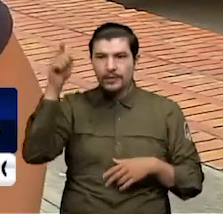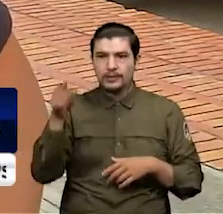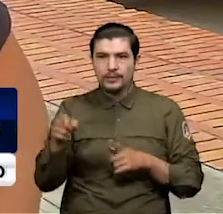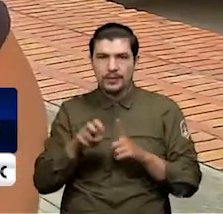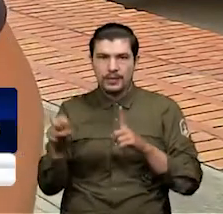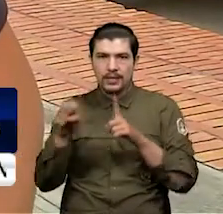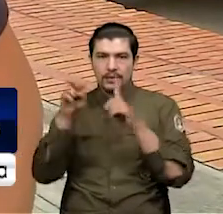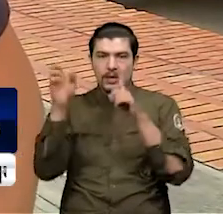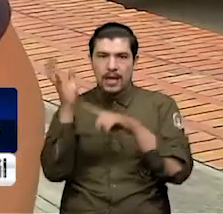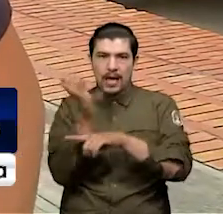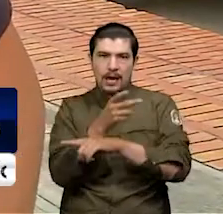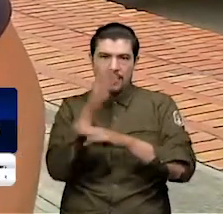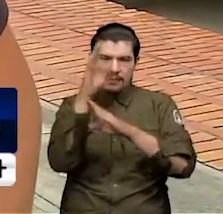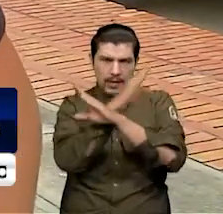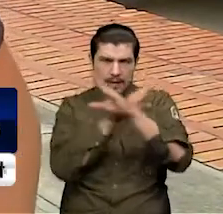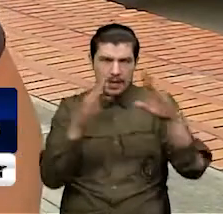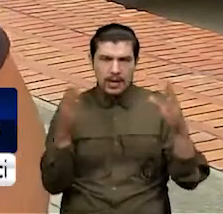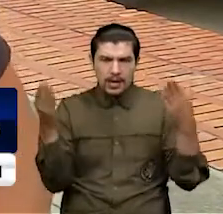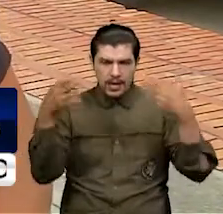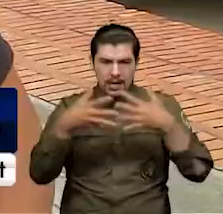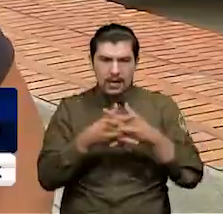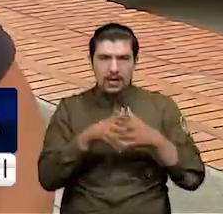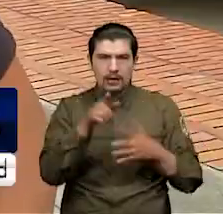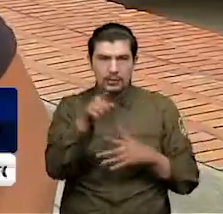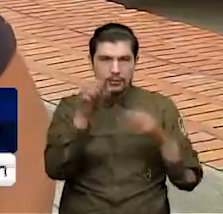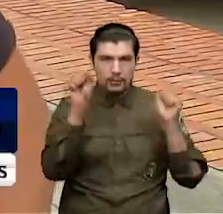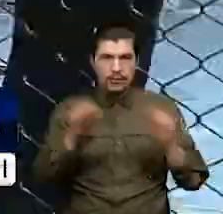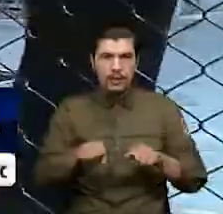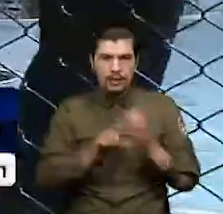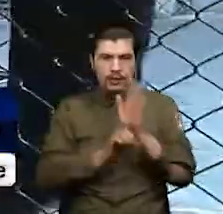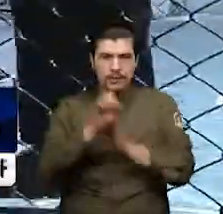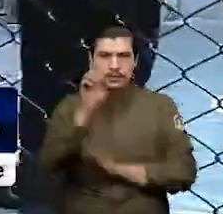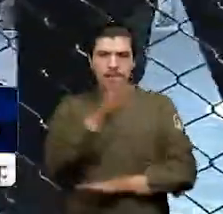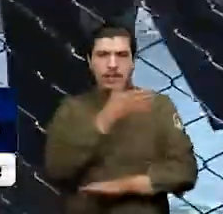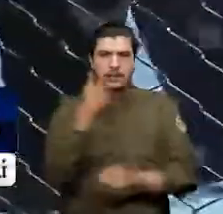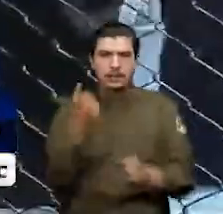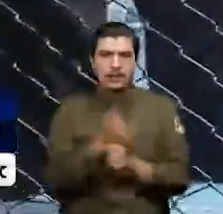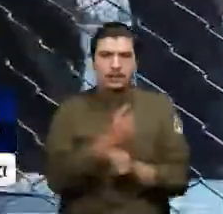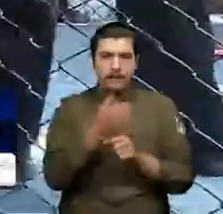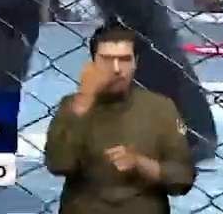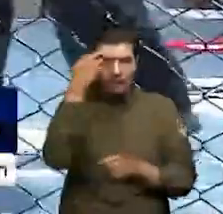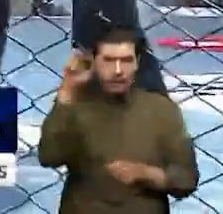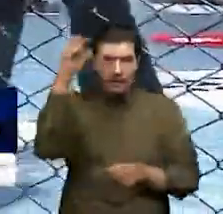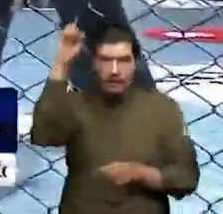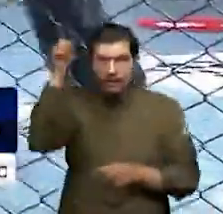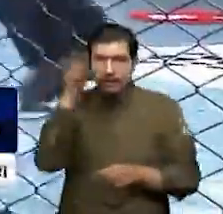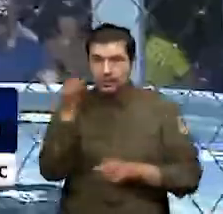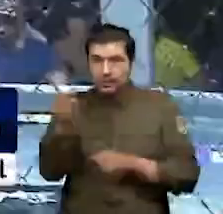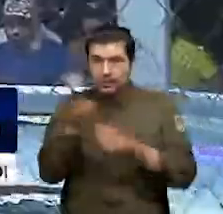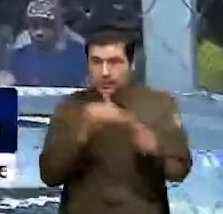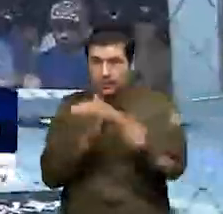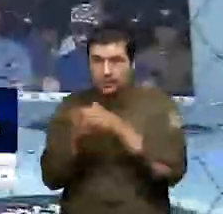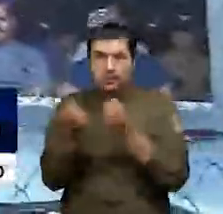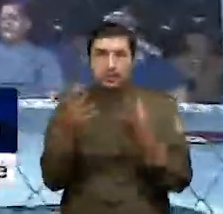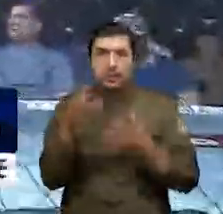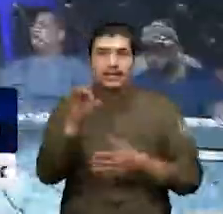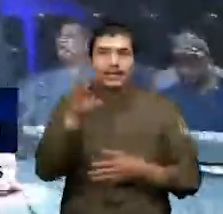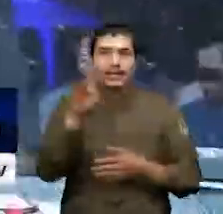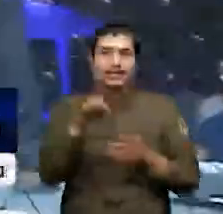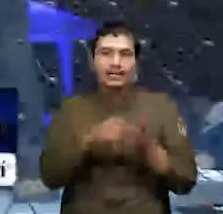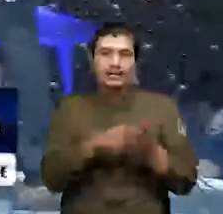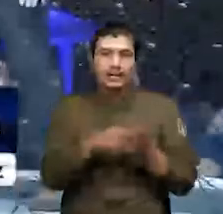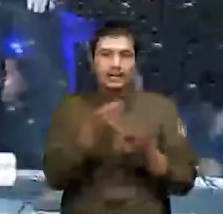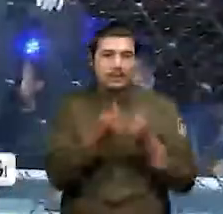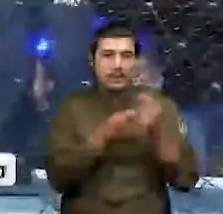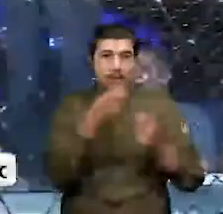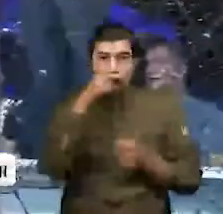marciales mixtas y que puedan desarrollar el mejor trabajo profesional la entrada para disfrutar de este evento es de 15 mil pesos los niños